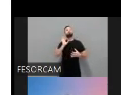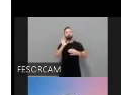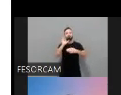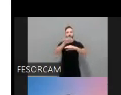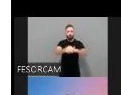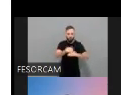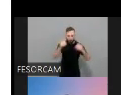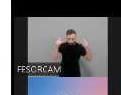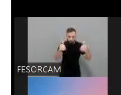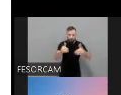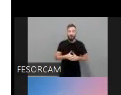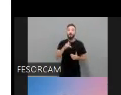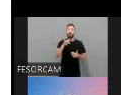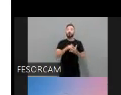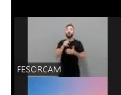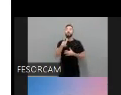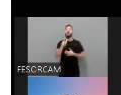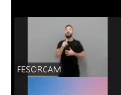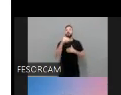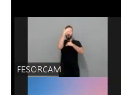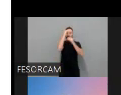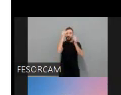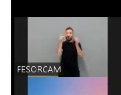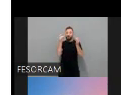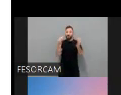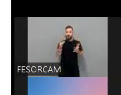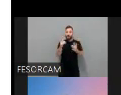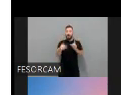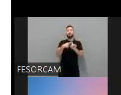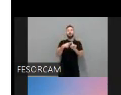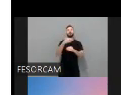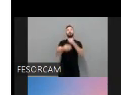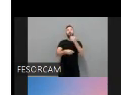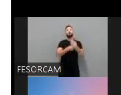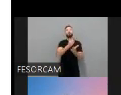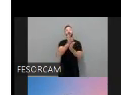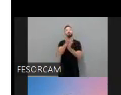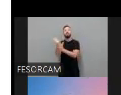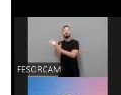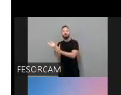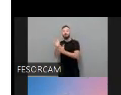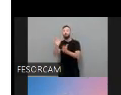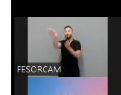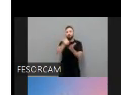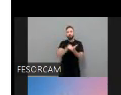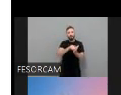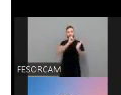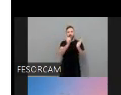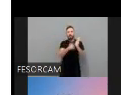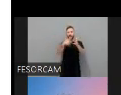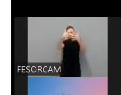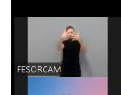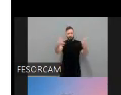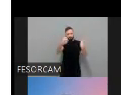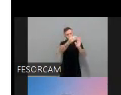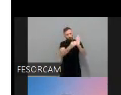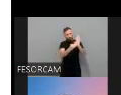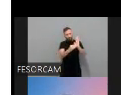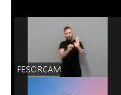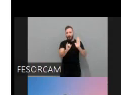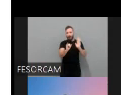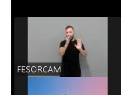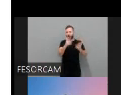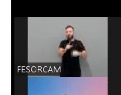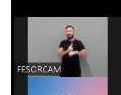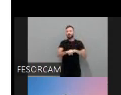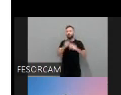El derecho a la atención temprana y al uso de la comunicación aumentativa y alternativa viene recogido de forma legal en todos estos textos, a los que ahora no voy a dedicar tiempo,